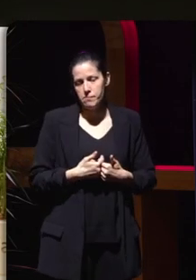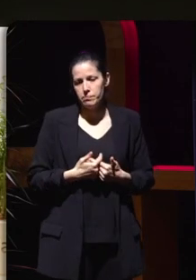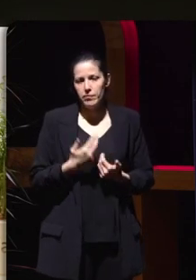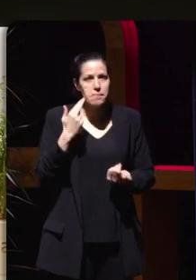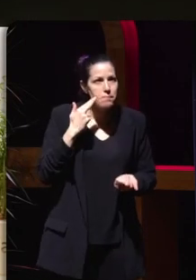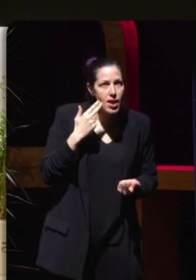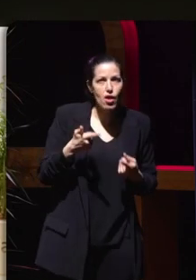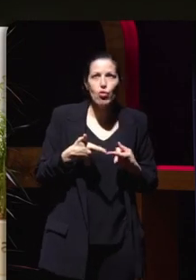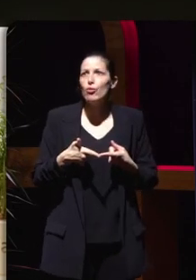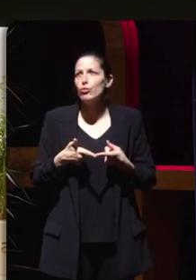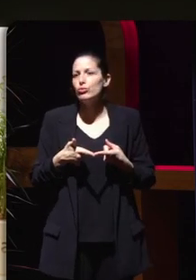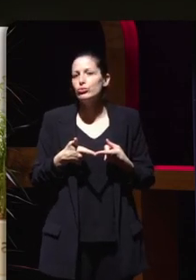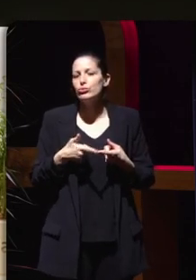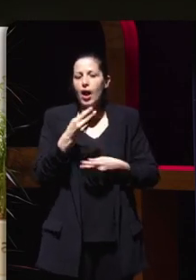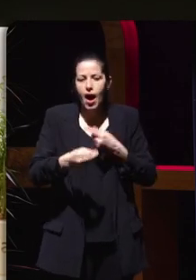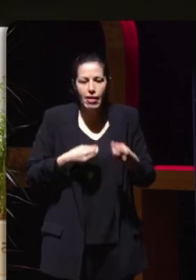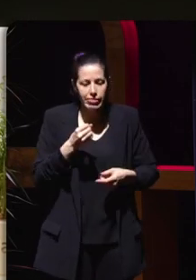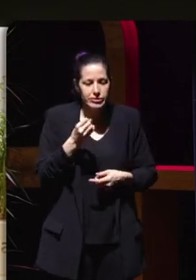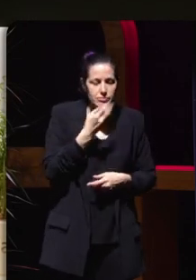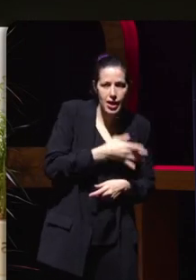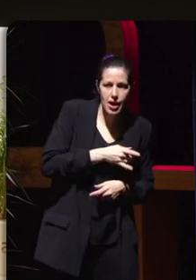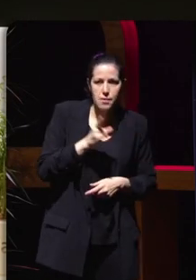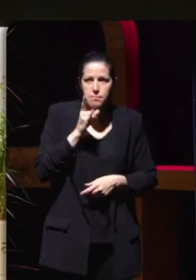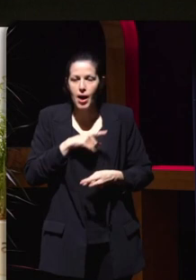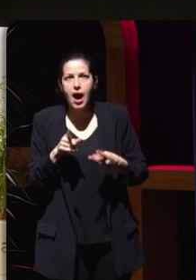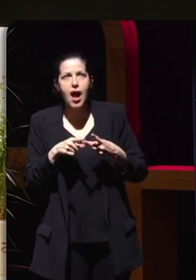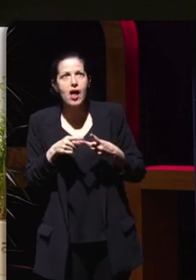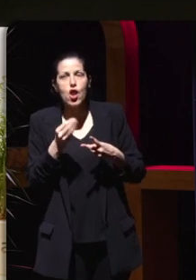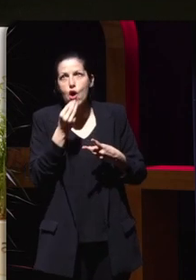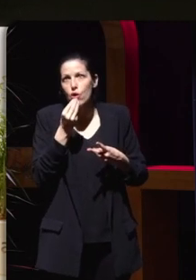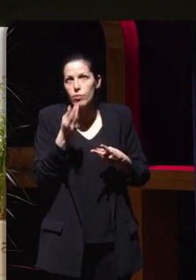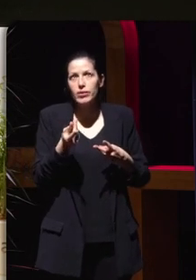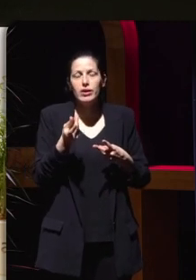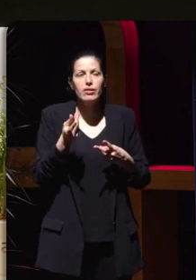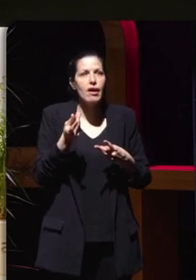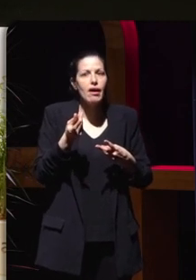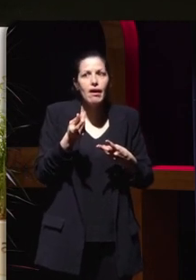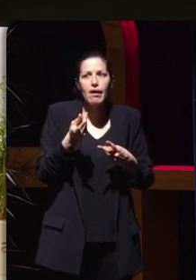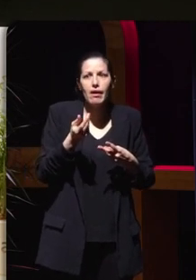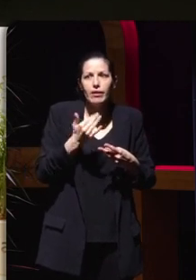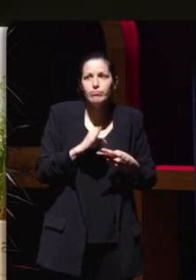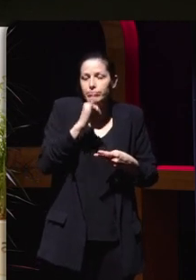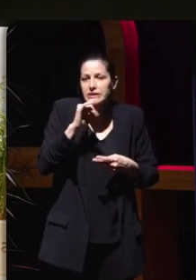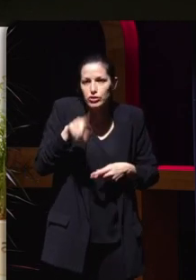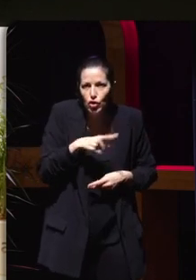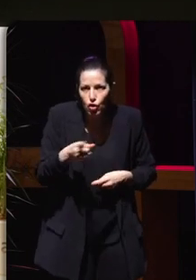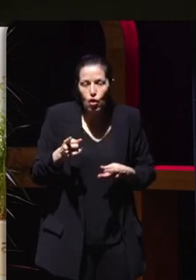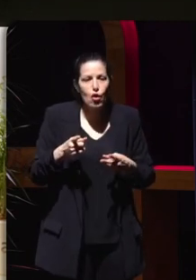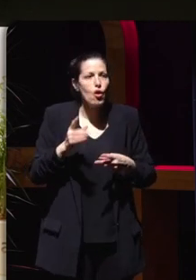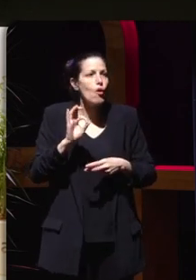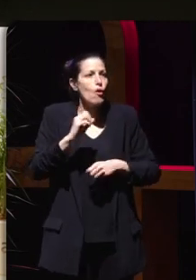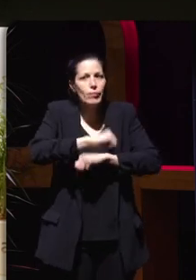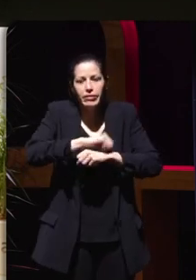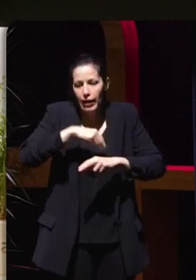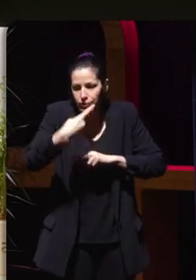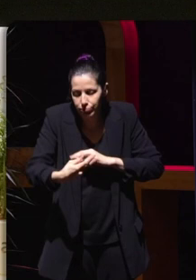estás pasando bien si llegará con vida o siguiente mes si digo a fogatas si se caerá por la ventana si